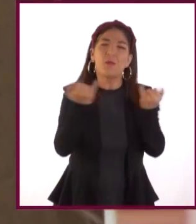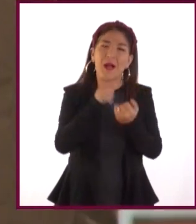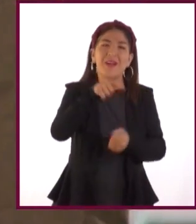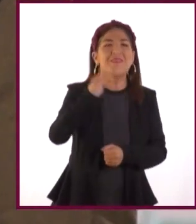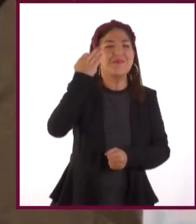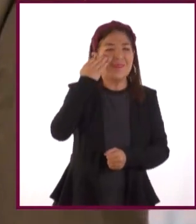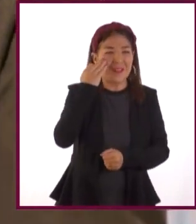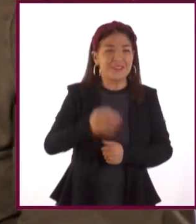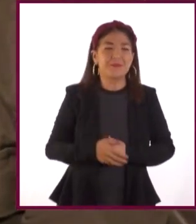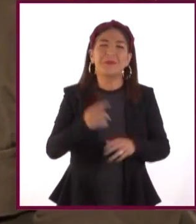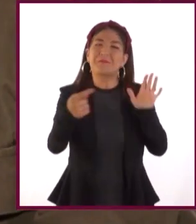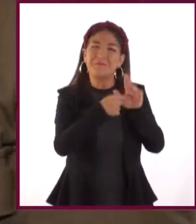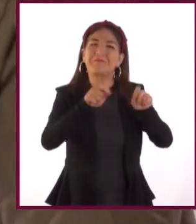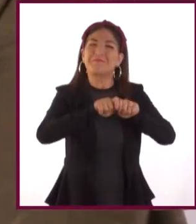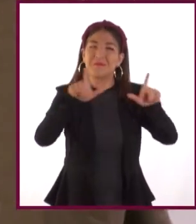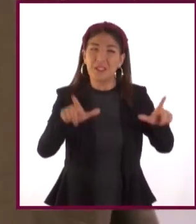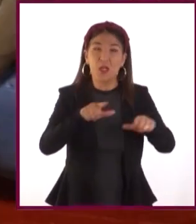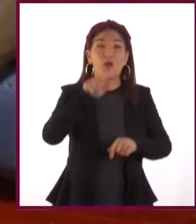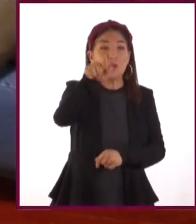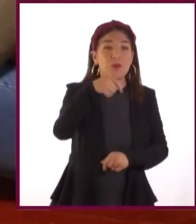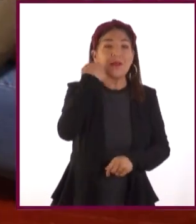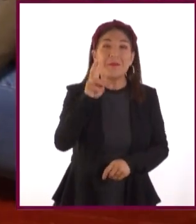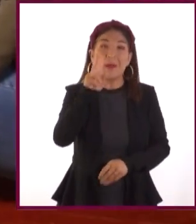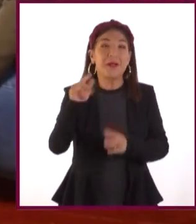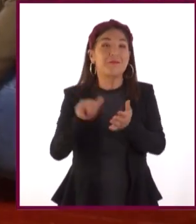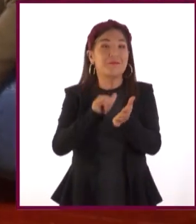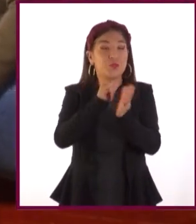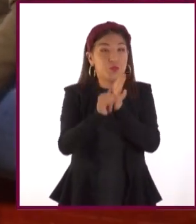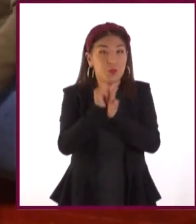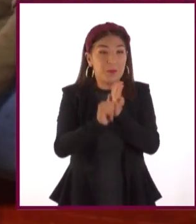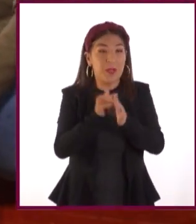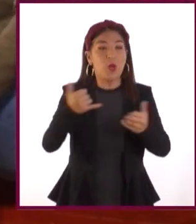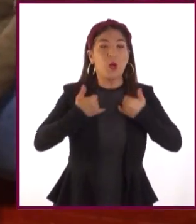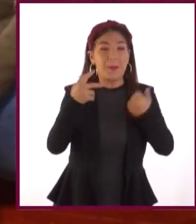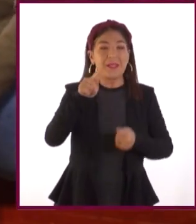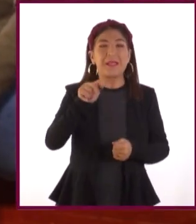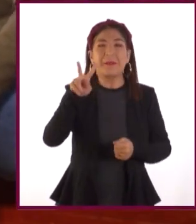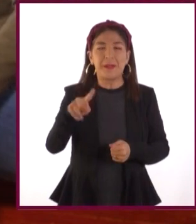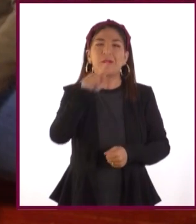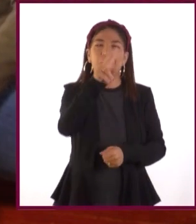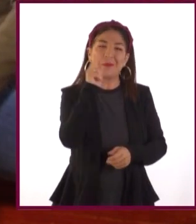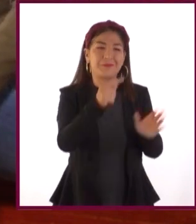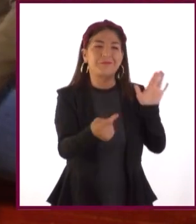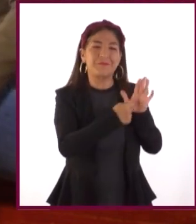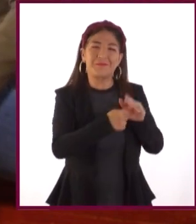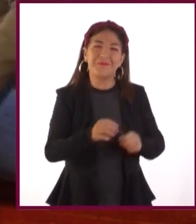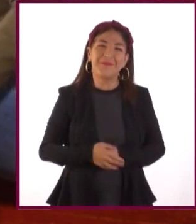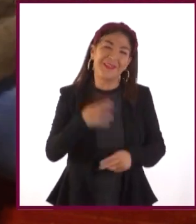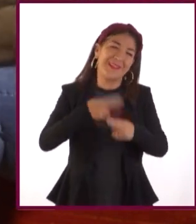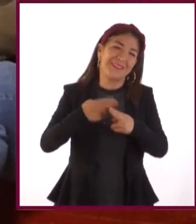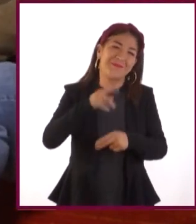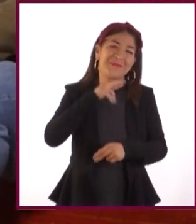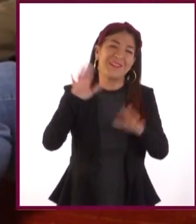gigantes. Los invitamos a que se conecten con nosotros a través de las redes sociales. Recuerden visitarnos en